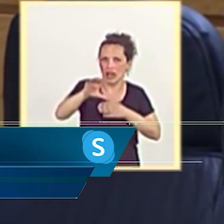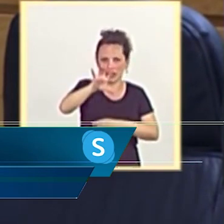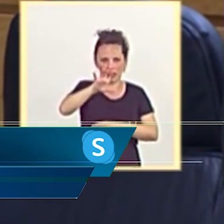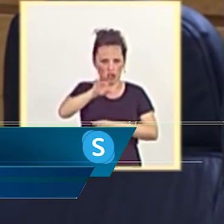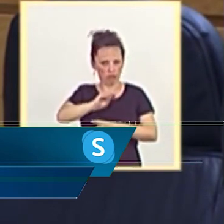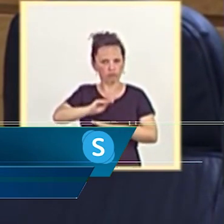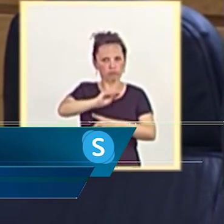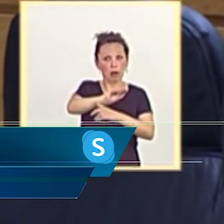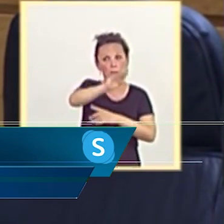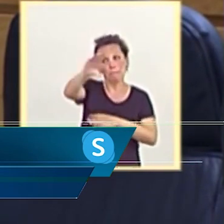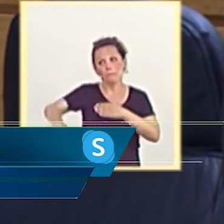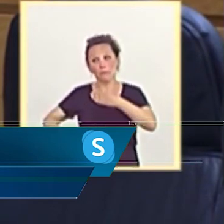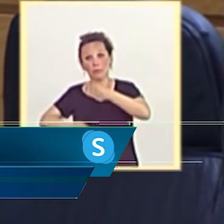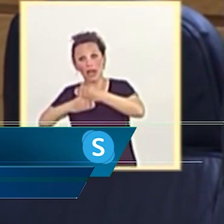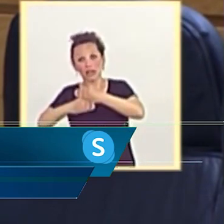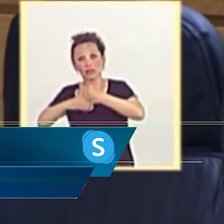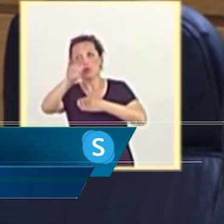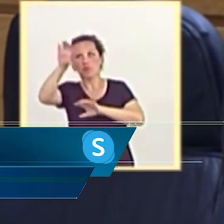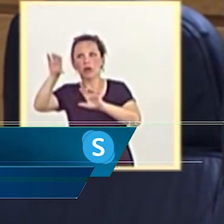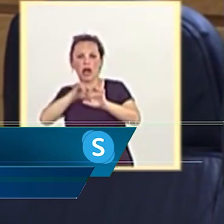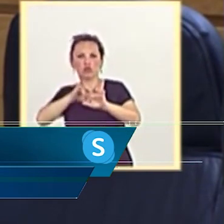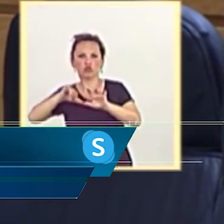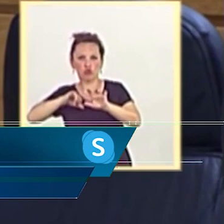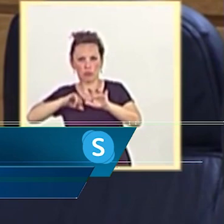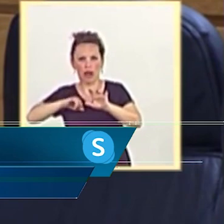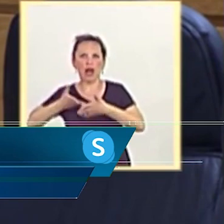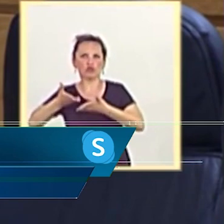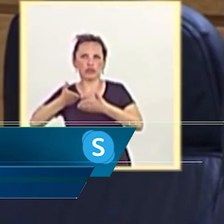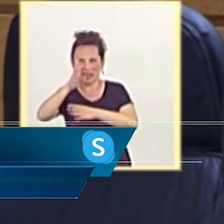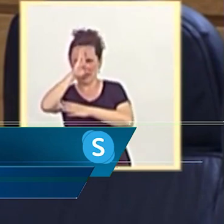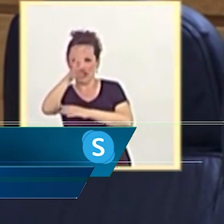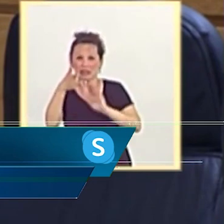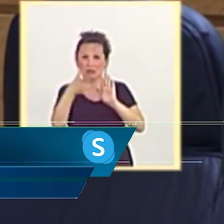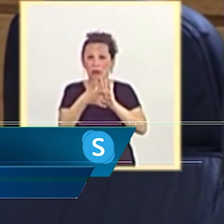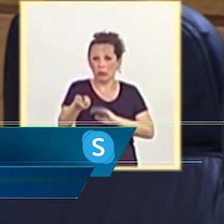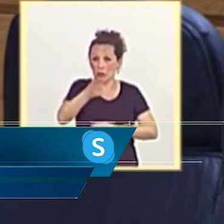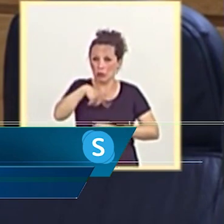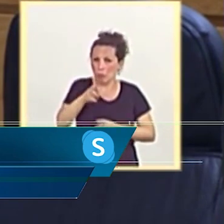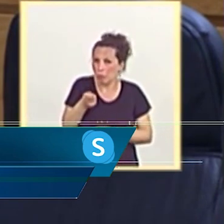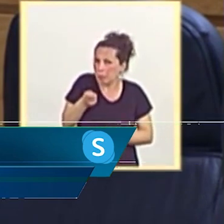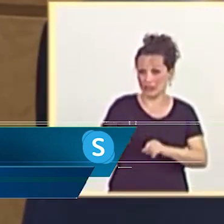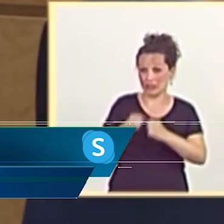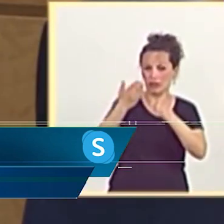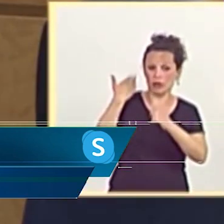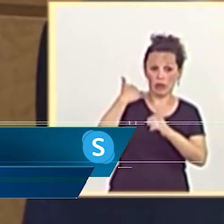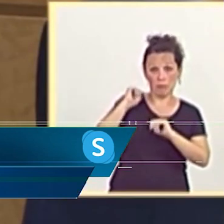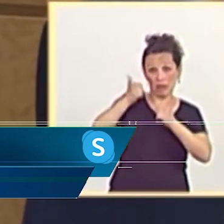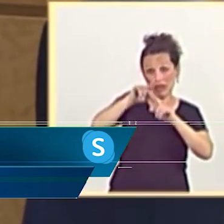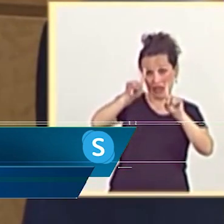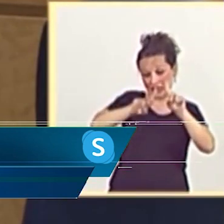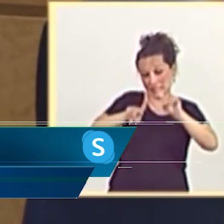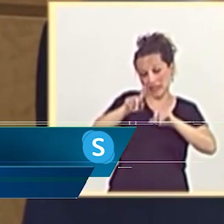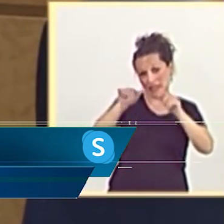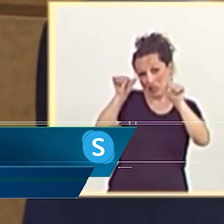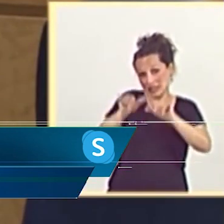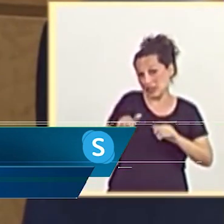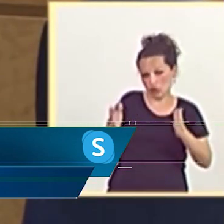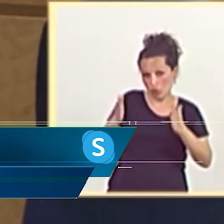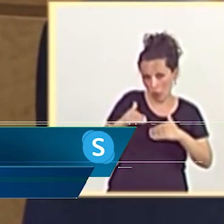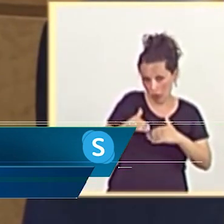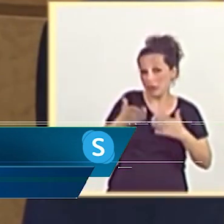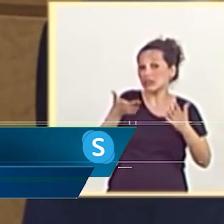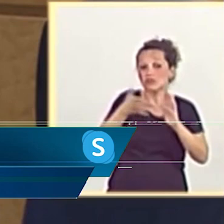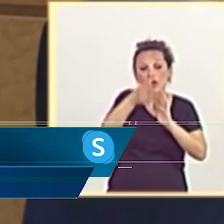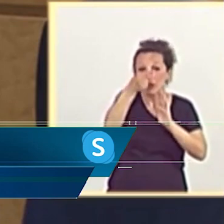Zapatero veía brotes verdes? Bueno, pues ahora es Calviño quien veía los brotes verdes. Ha tenido la increíble caradura